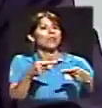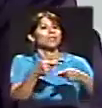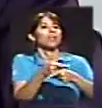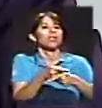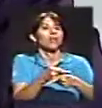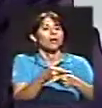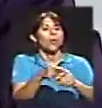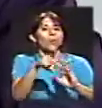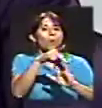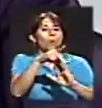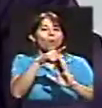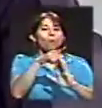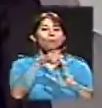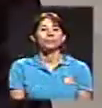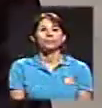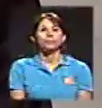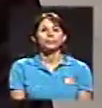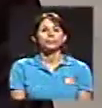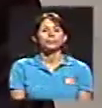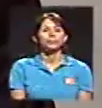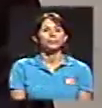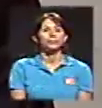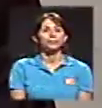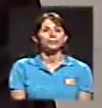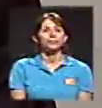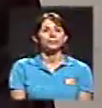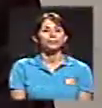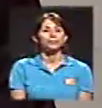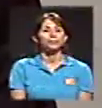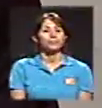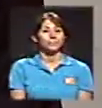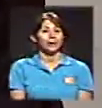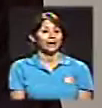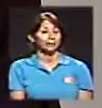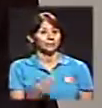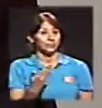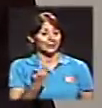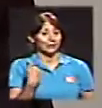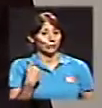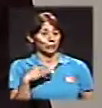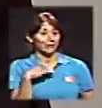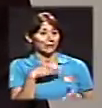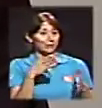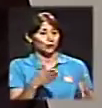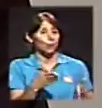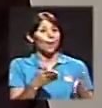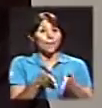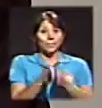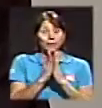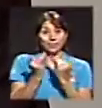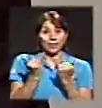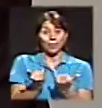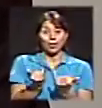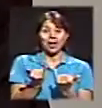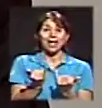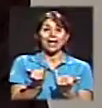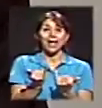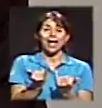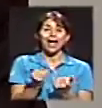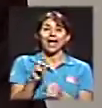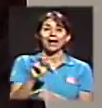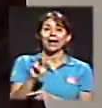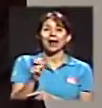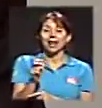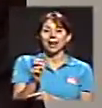No va en armonía con el mandato constitucional. Señor ministro, vamos a pedirle al canal, a